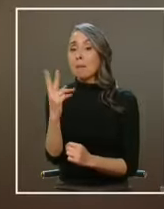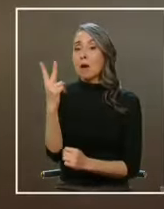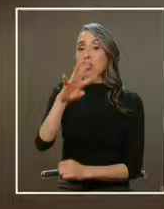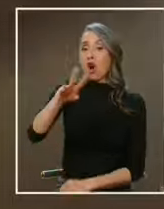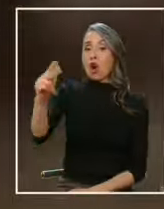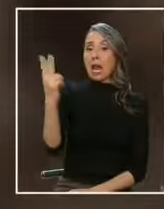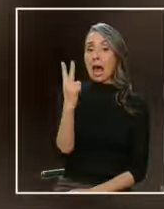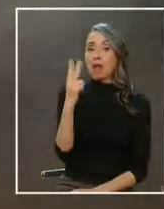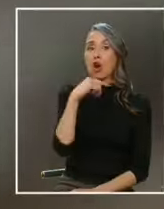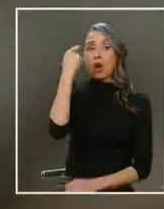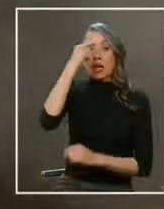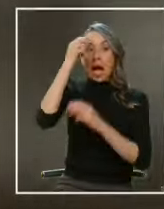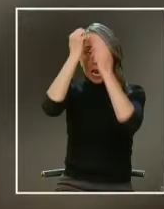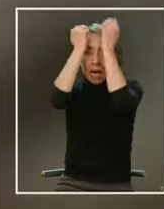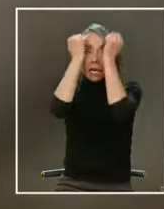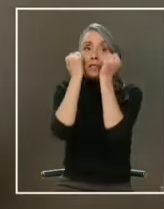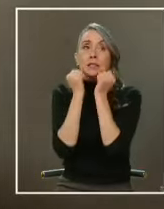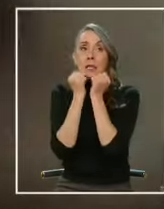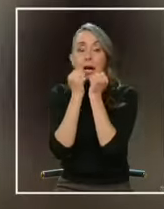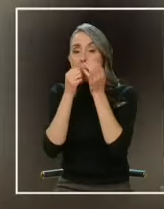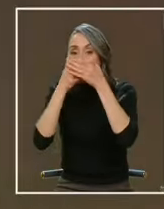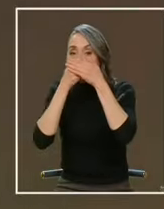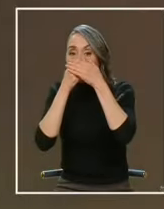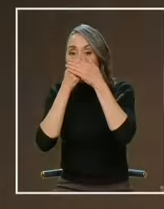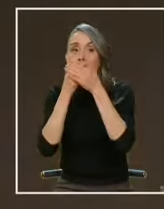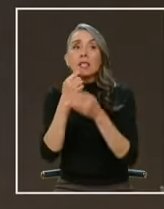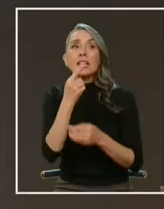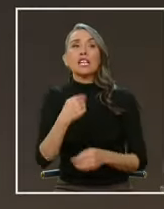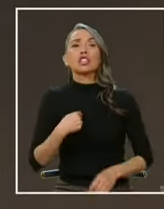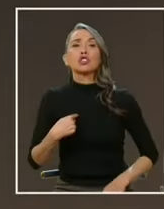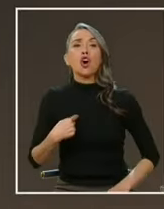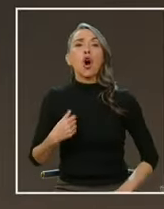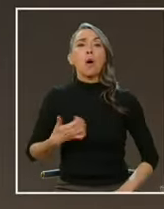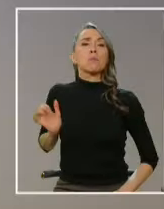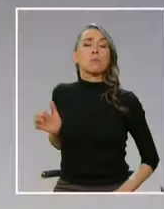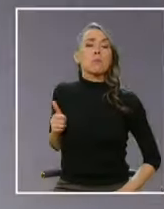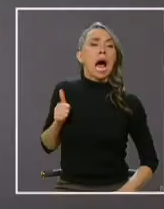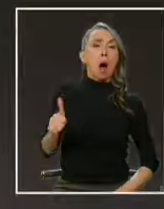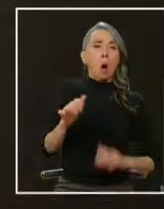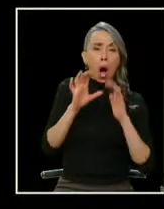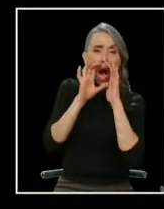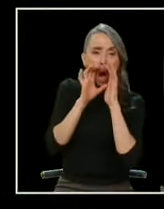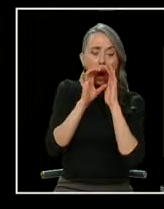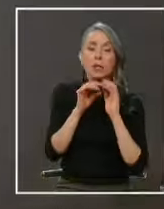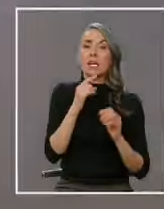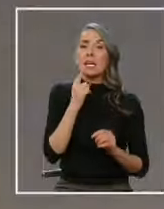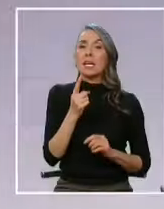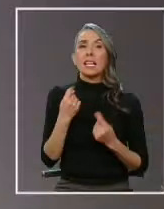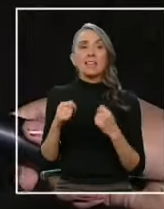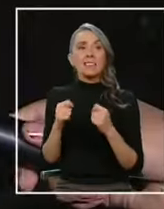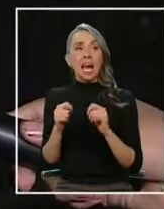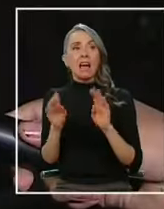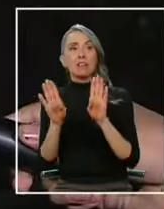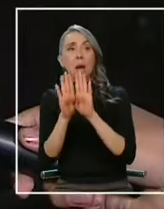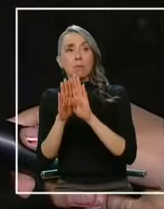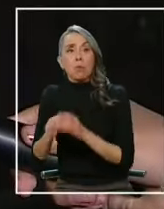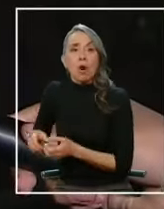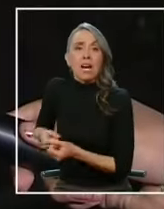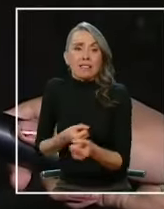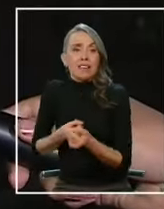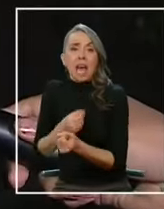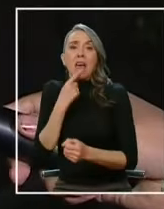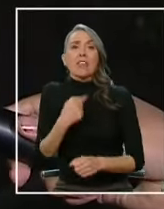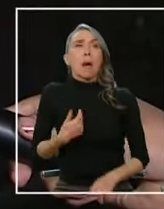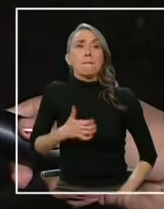asaltantes que tenían sus rostros tapados y quienes se presentan como autoridades. Cuando empezaron a tratar de forcejear la puerta,